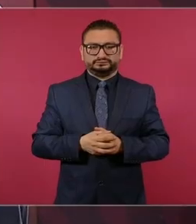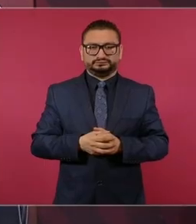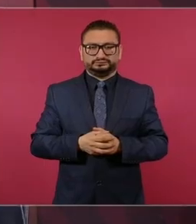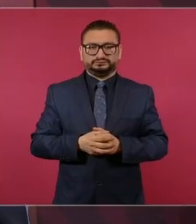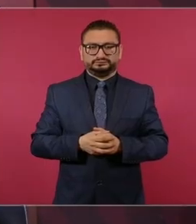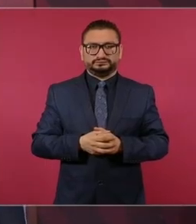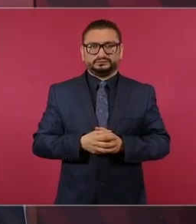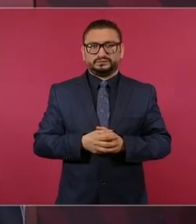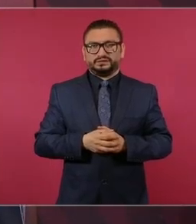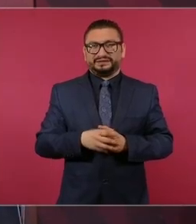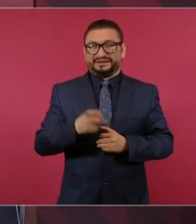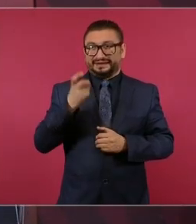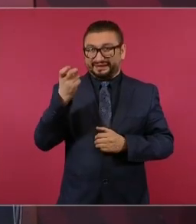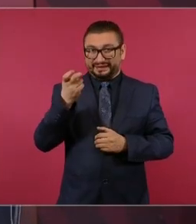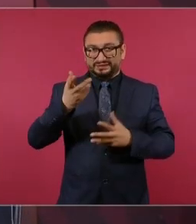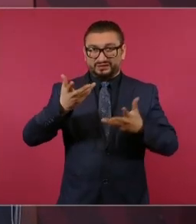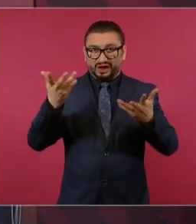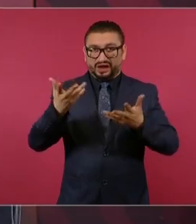algo enfermizo.